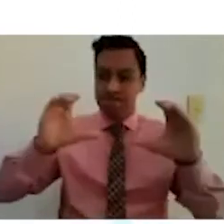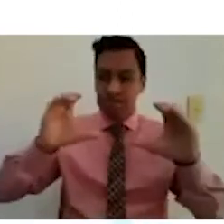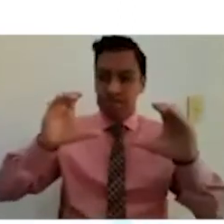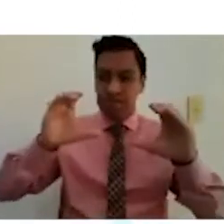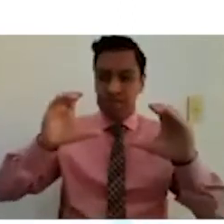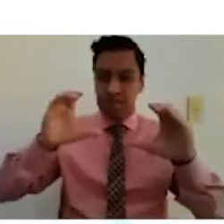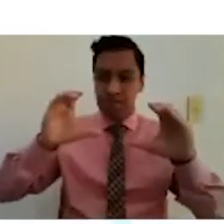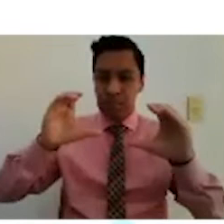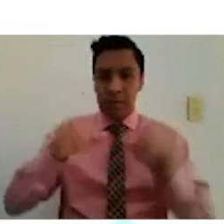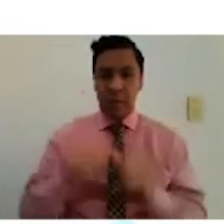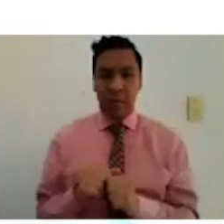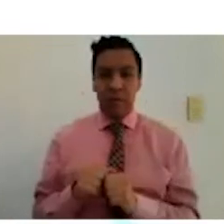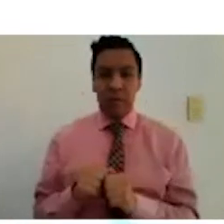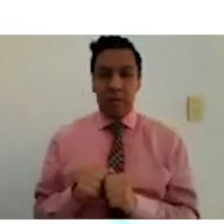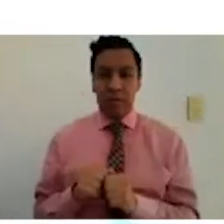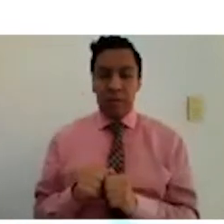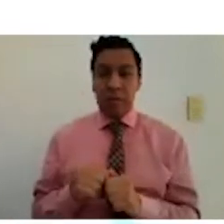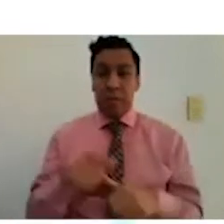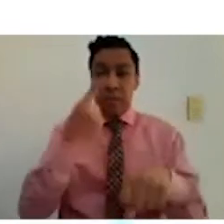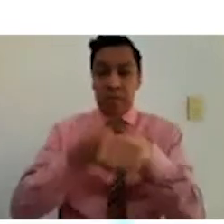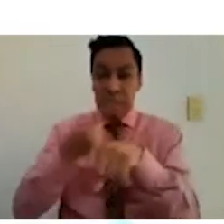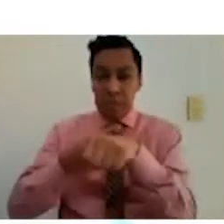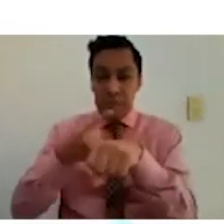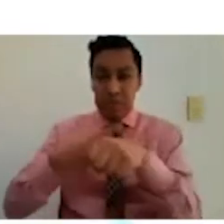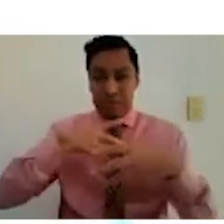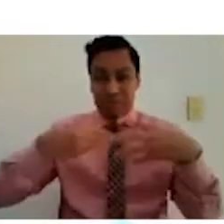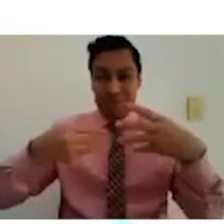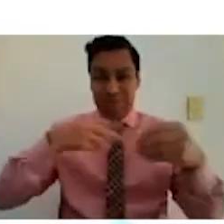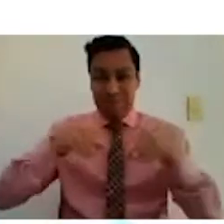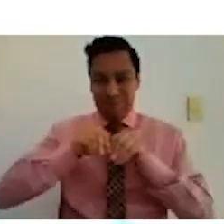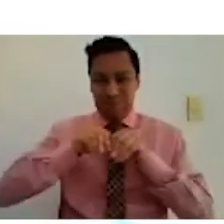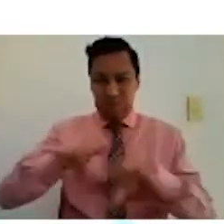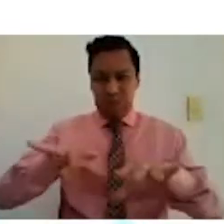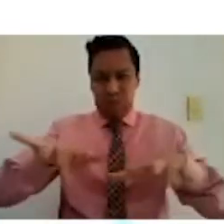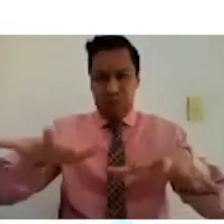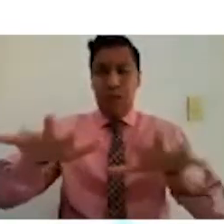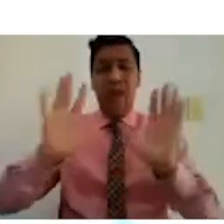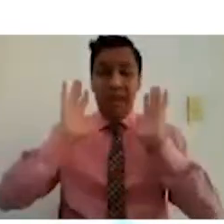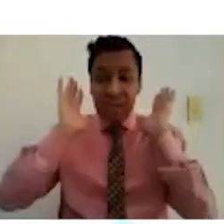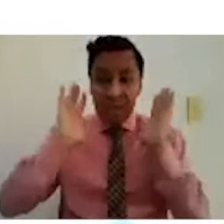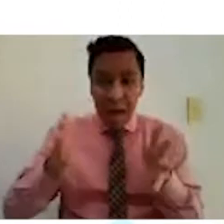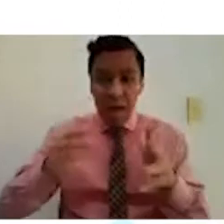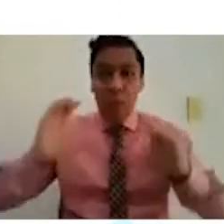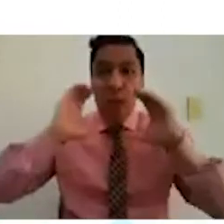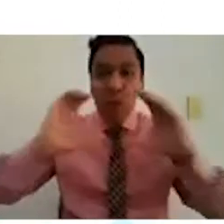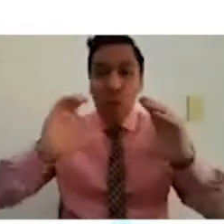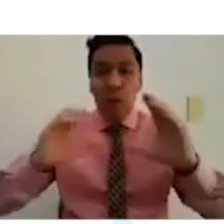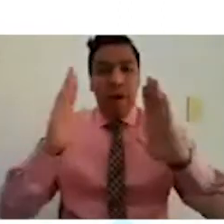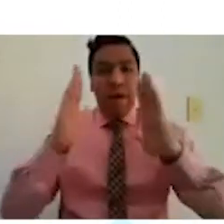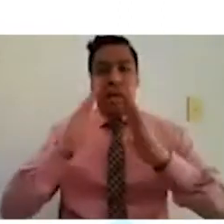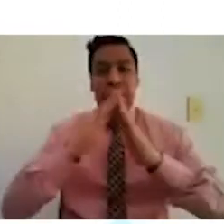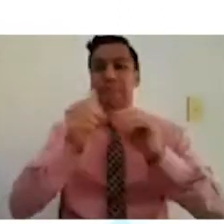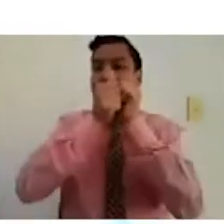Ahí ya no alcanza a leer. La plaga debe de estar, o la plaga está en nuestro pueblo y por lo tanto hay que estar resguardados.